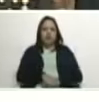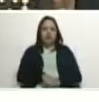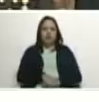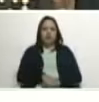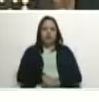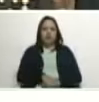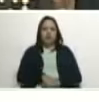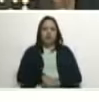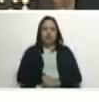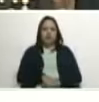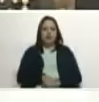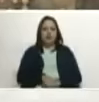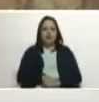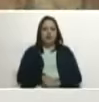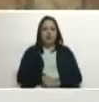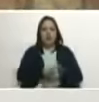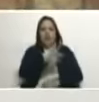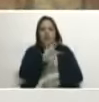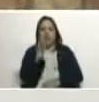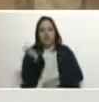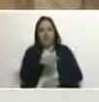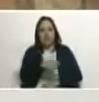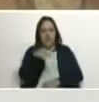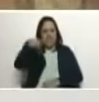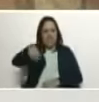Me dieron 3 meses aquí en Miraflores.